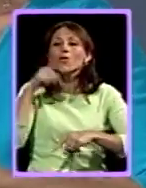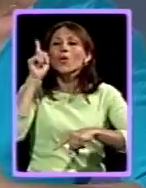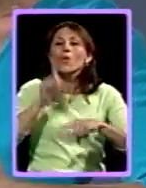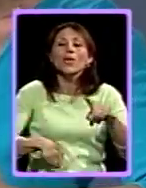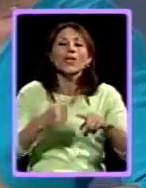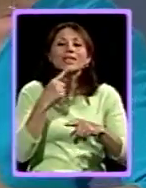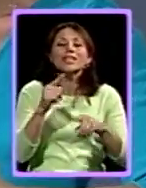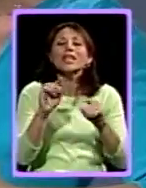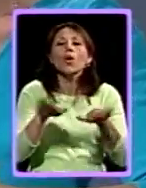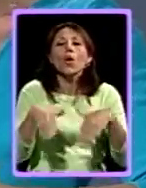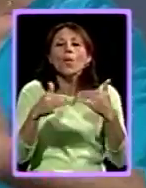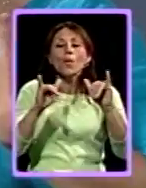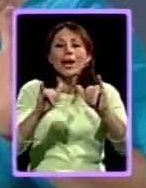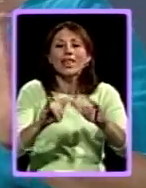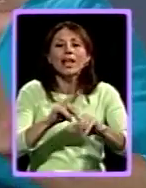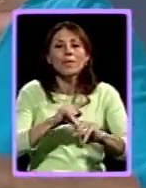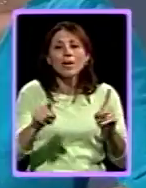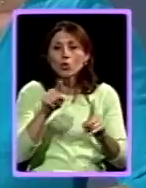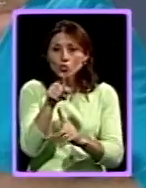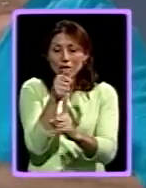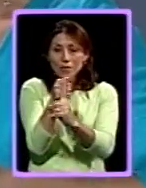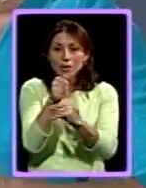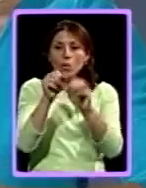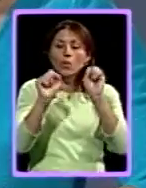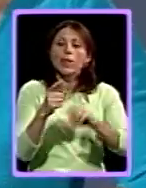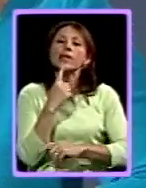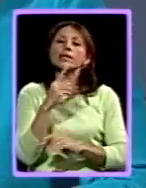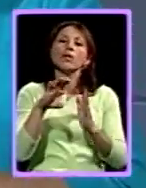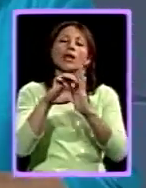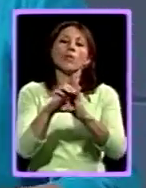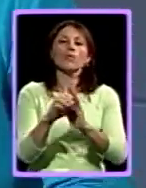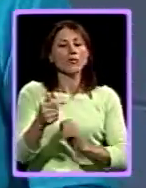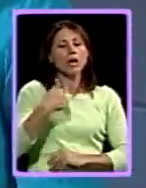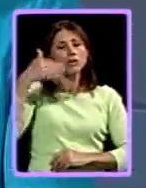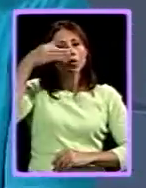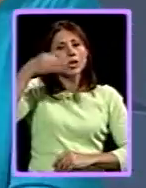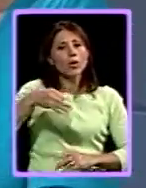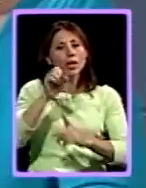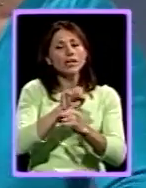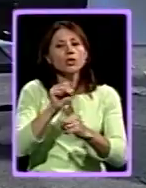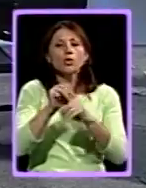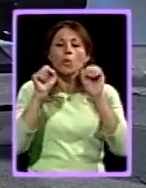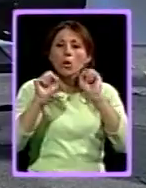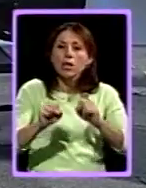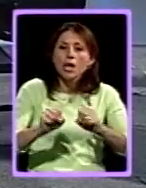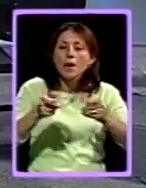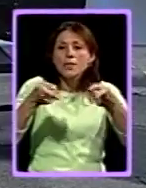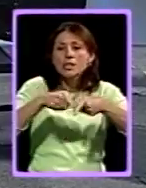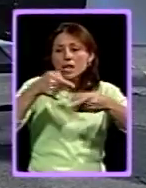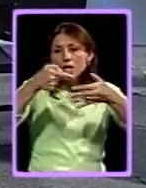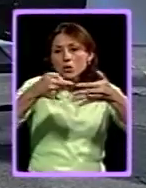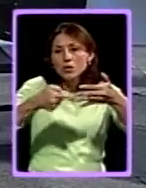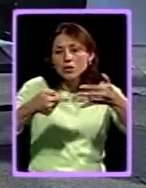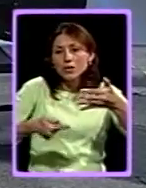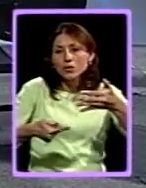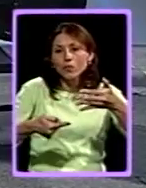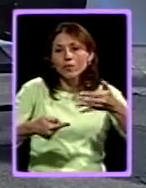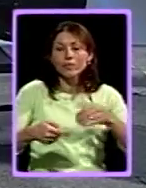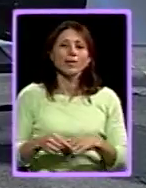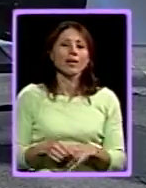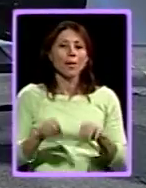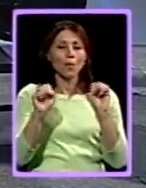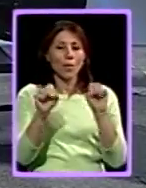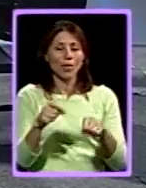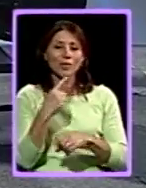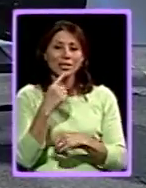usted puede tener para usted mismo decir, bueno, yo creo que la situación podría eventualmente llegar a ser esta. Lo que sí podemos decir, Ana Jimena,